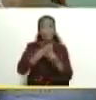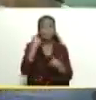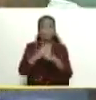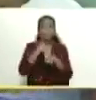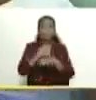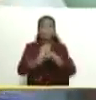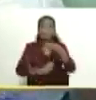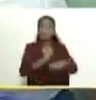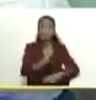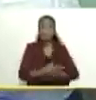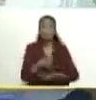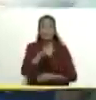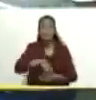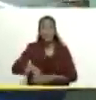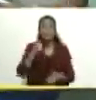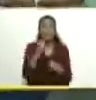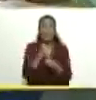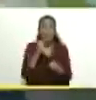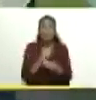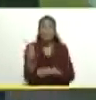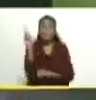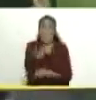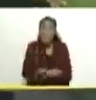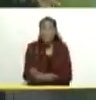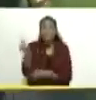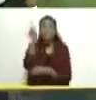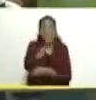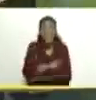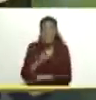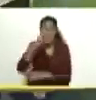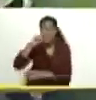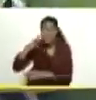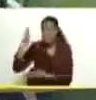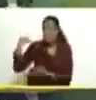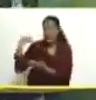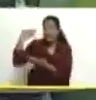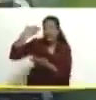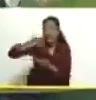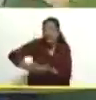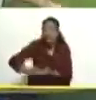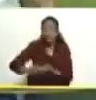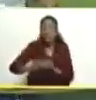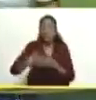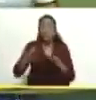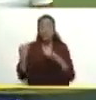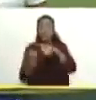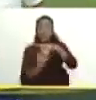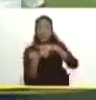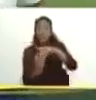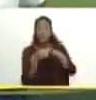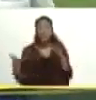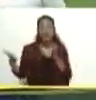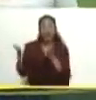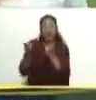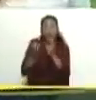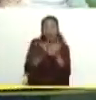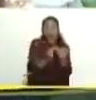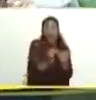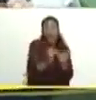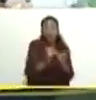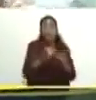que han hecho. Este trabajo lleva meses construyéndose, ¿verdad? Hemos estado con varias instituciones acompañándonos